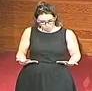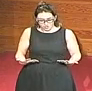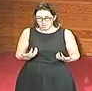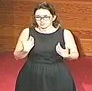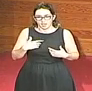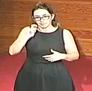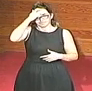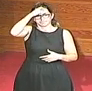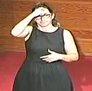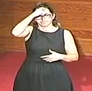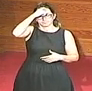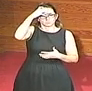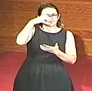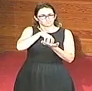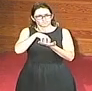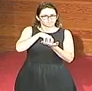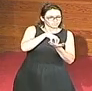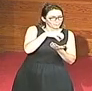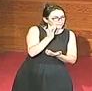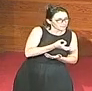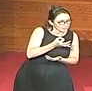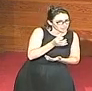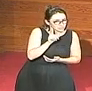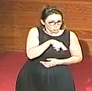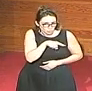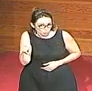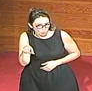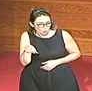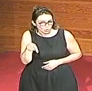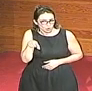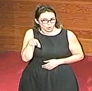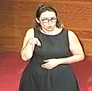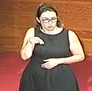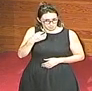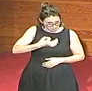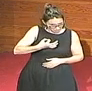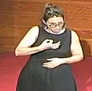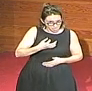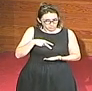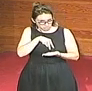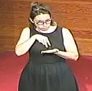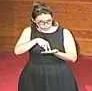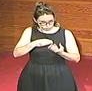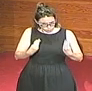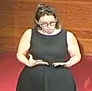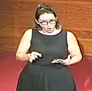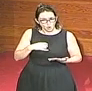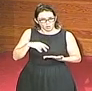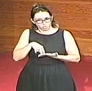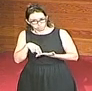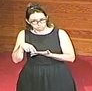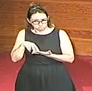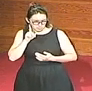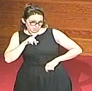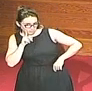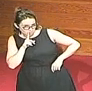premisa ¿es esto cierto? ¿Estoy caminando sobre suelo o sobre arenas movedizas? ¿Estoy estableciendo juicio